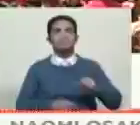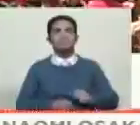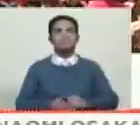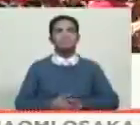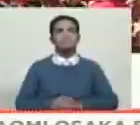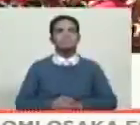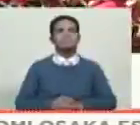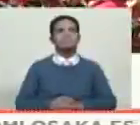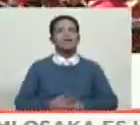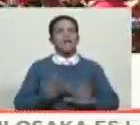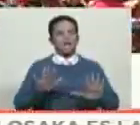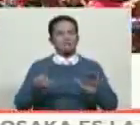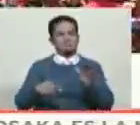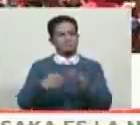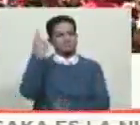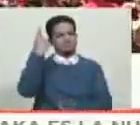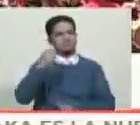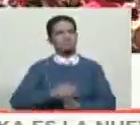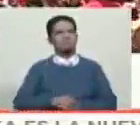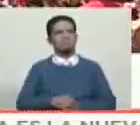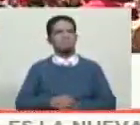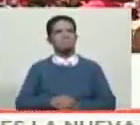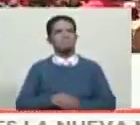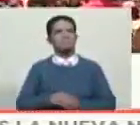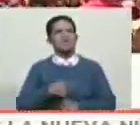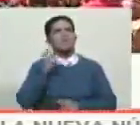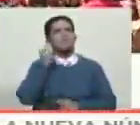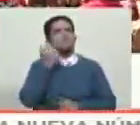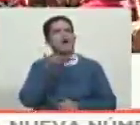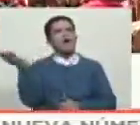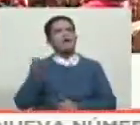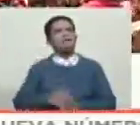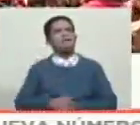Vamos a dar un solo chance, bebé. ¡Alerta a las